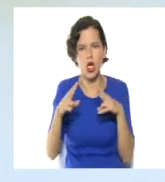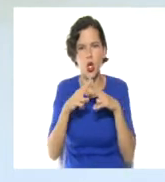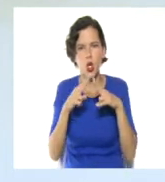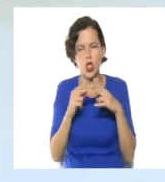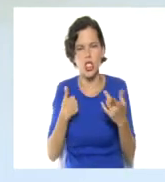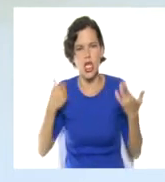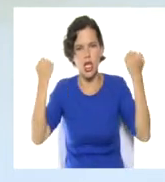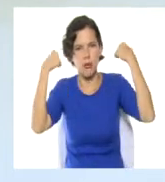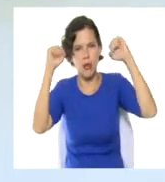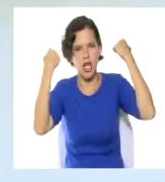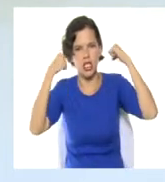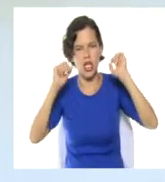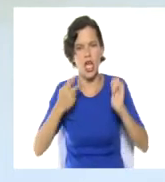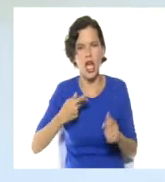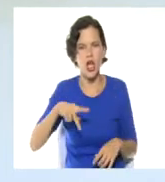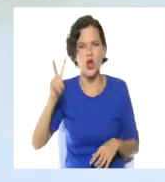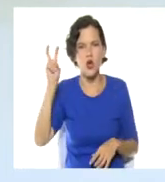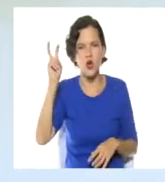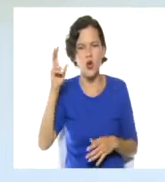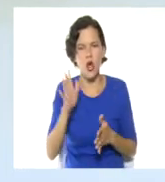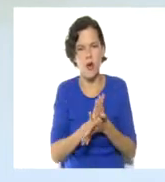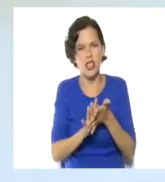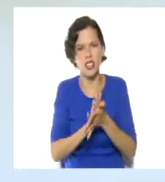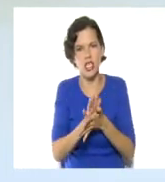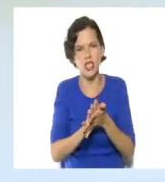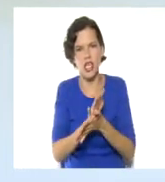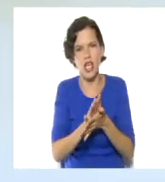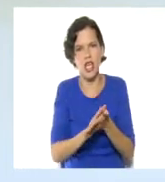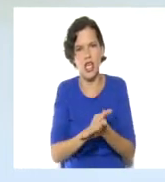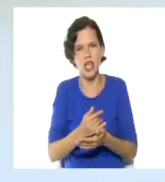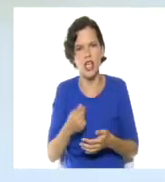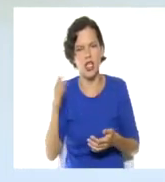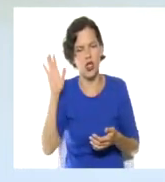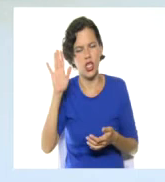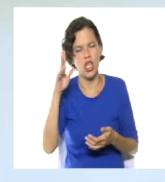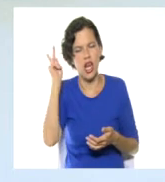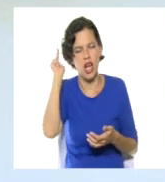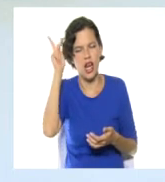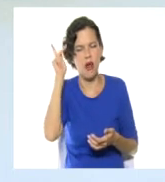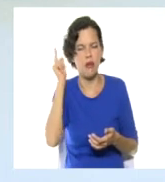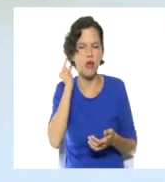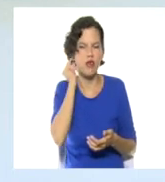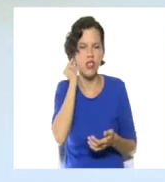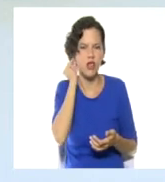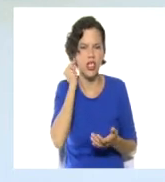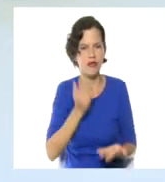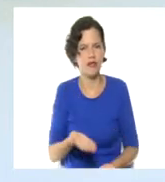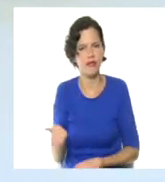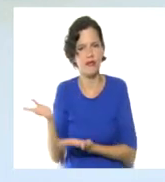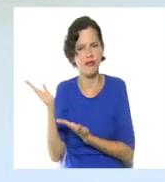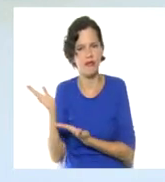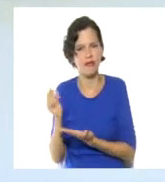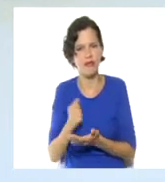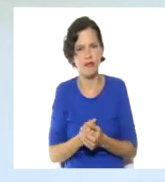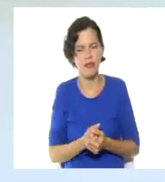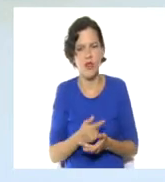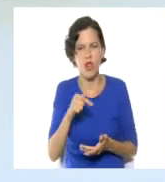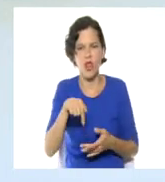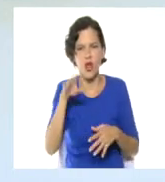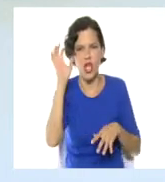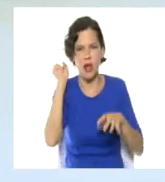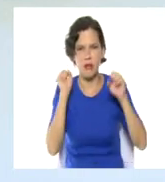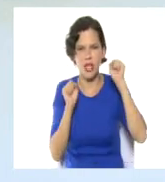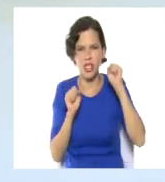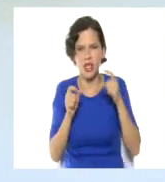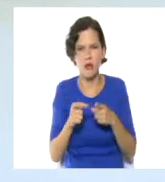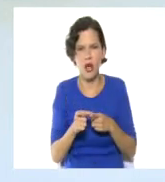y practicar nuevas señas que nos viene de la mano de la profesora Yolibel Aponte, en donde hoy